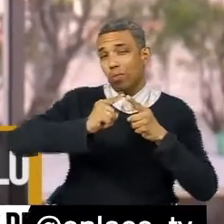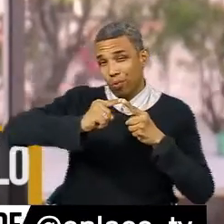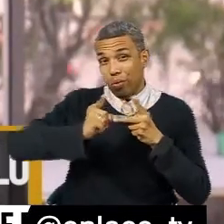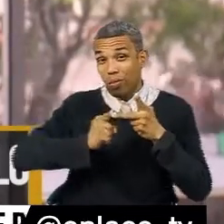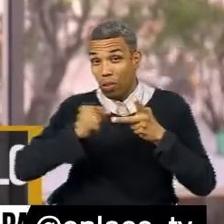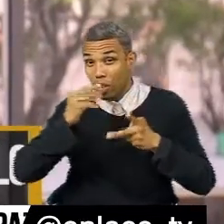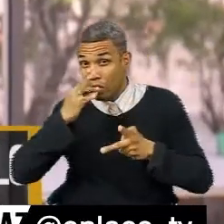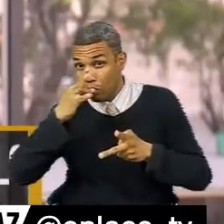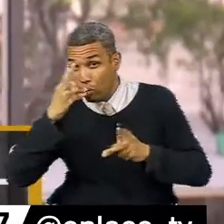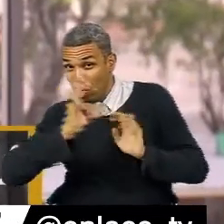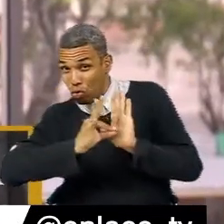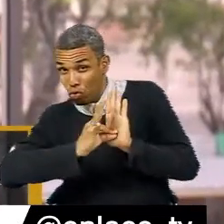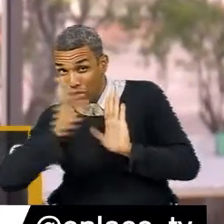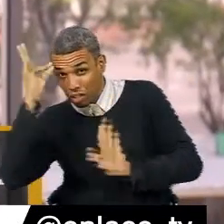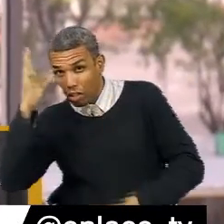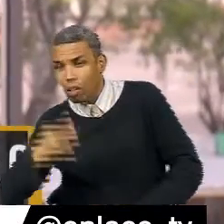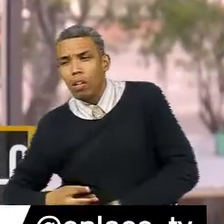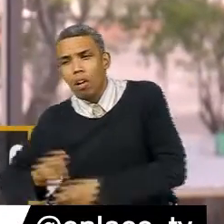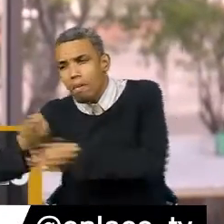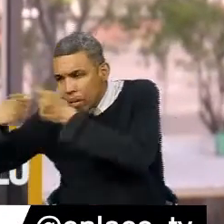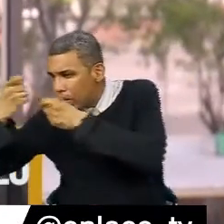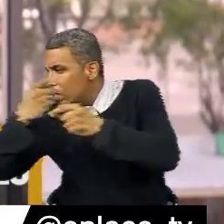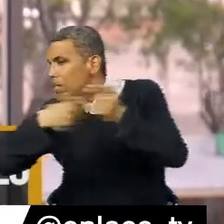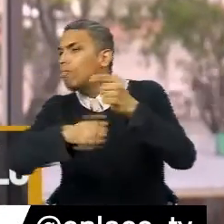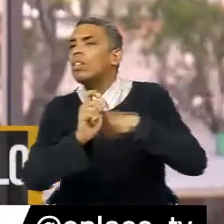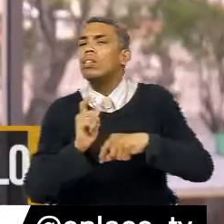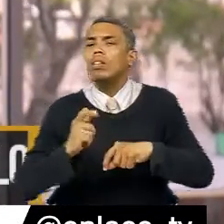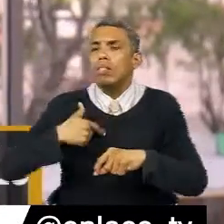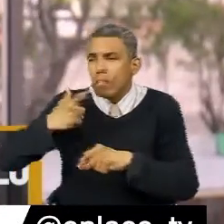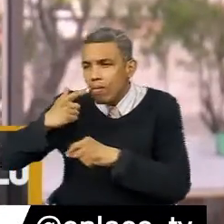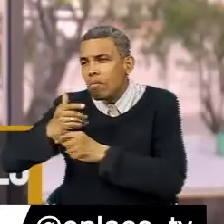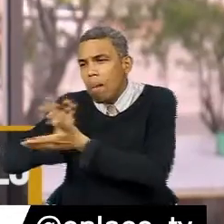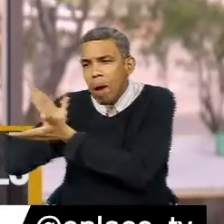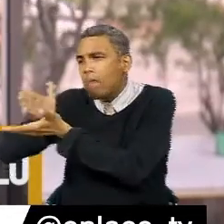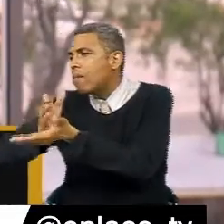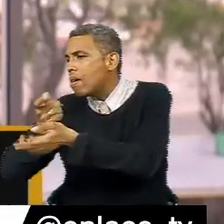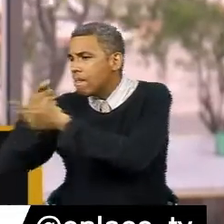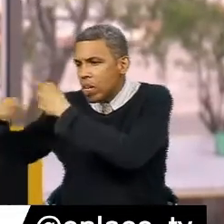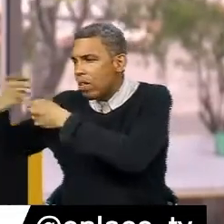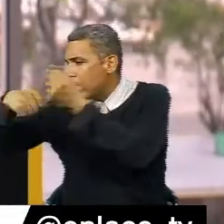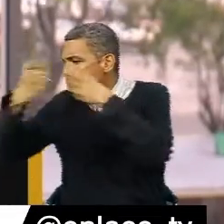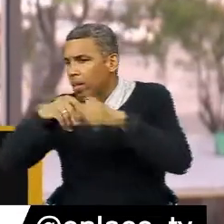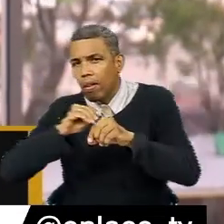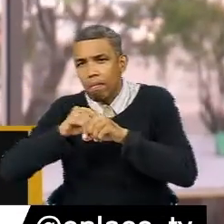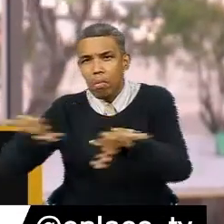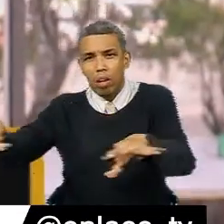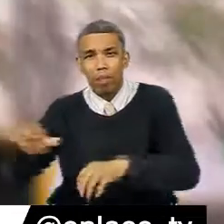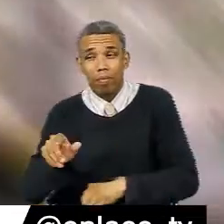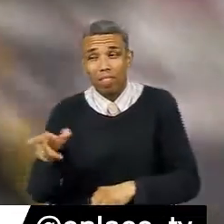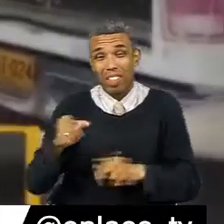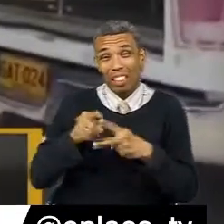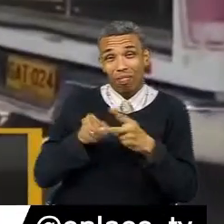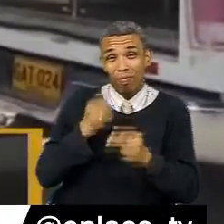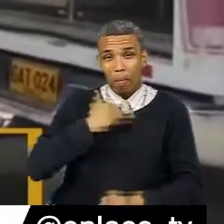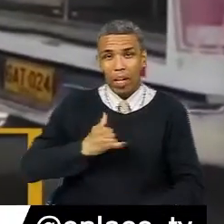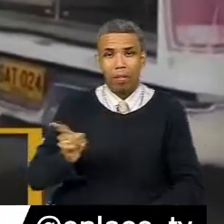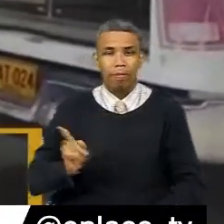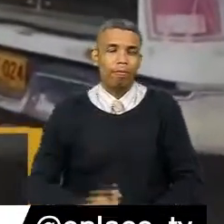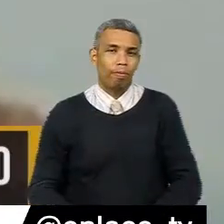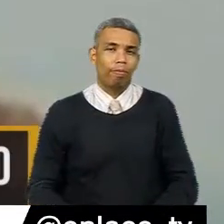surtía algunos expendios de alucinógenos. Pues básicamente estos son los antecedentes que tiene esta persona.